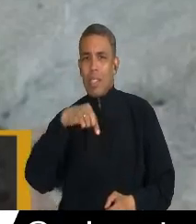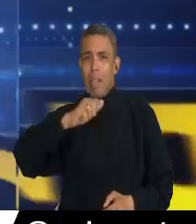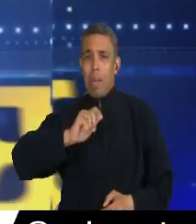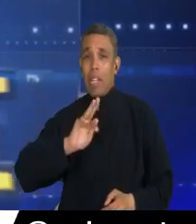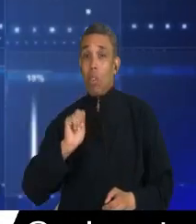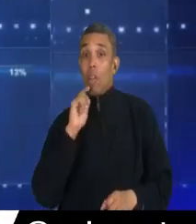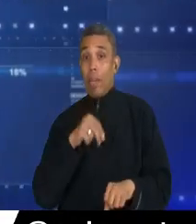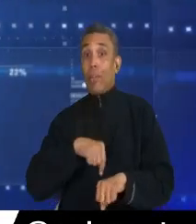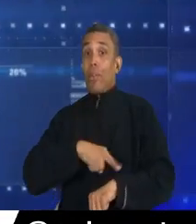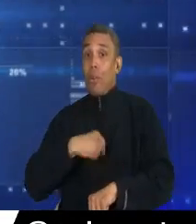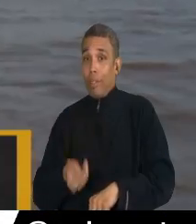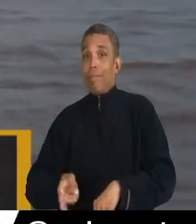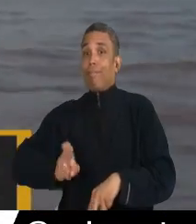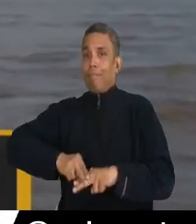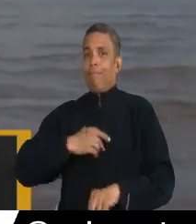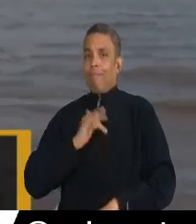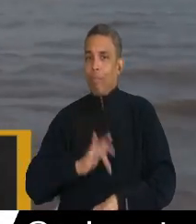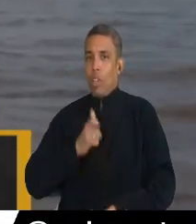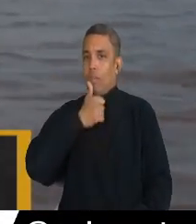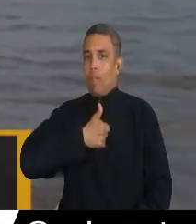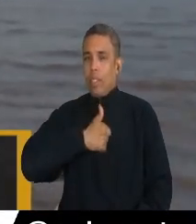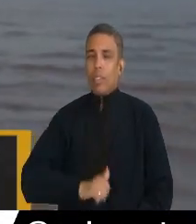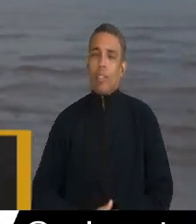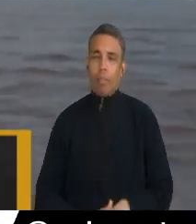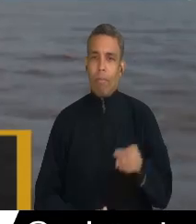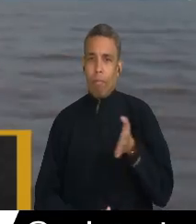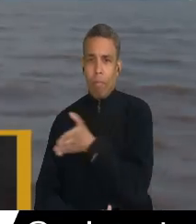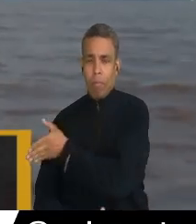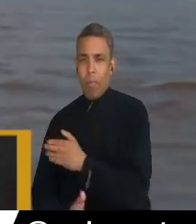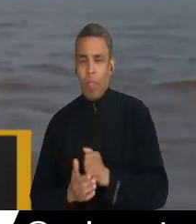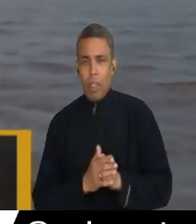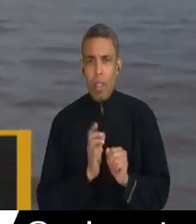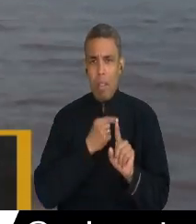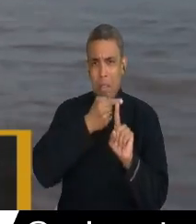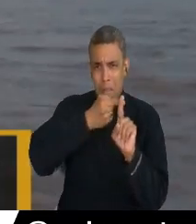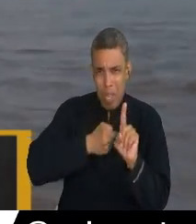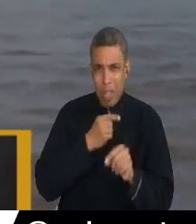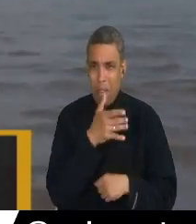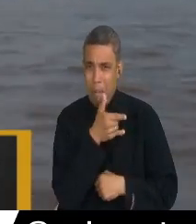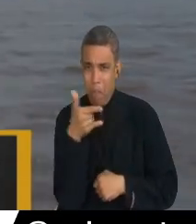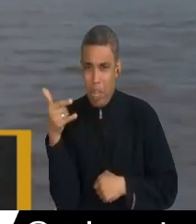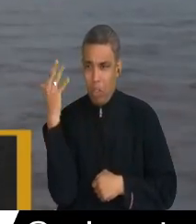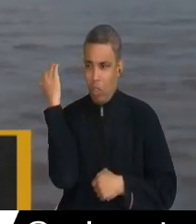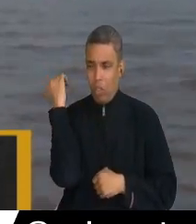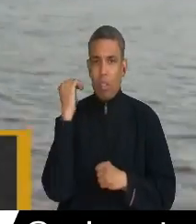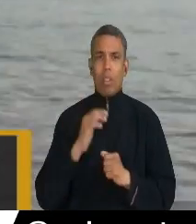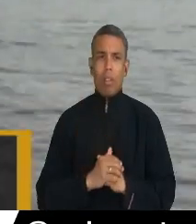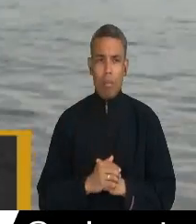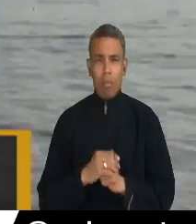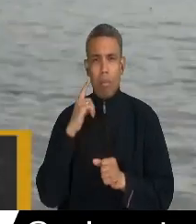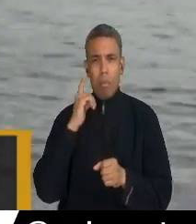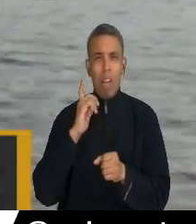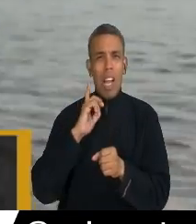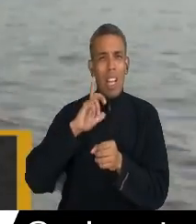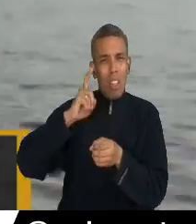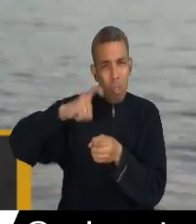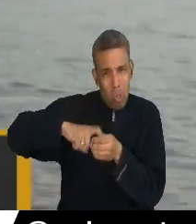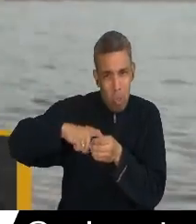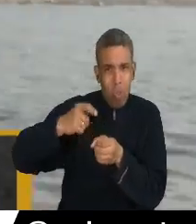viaje. En marzo aumentó carga de hidrocarburos por el río. El pasado mes de marzo se transportaron casi 700